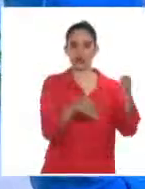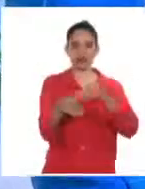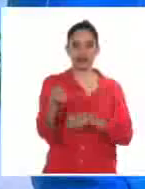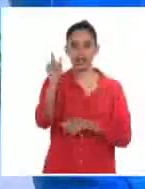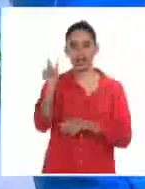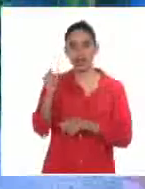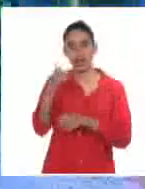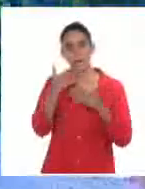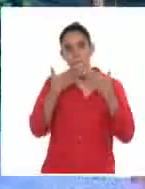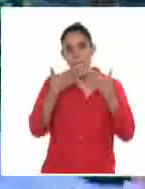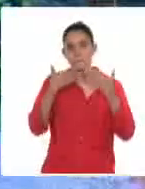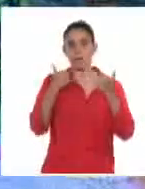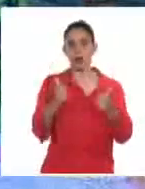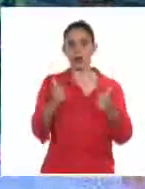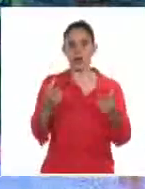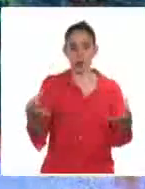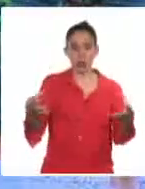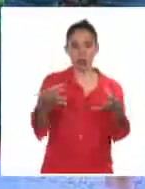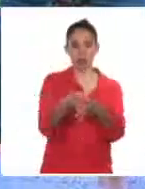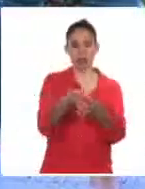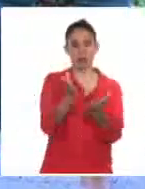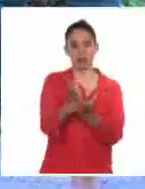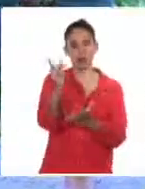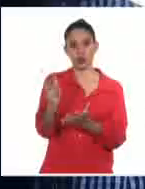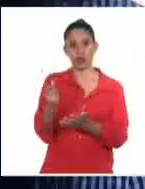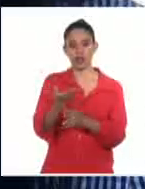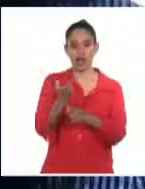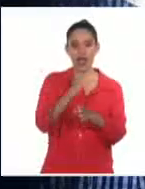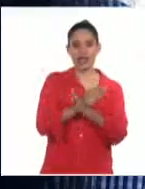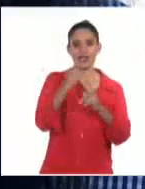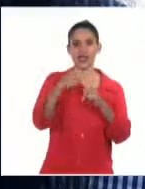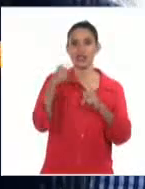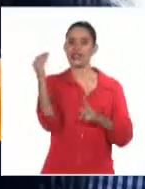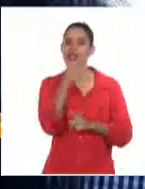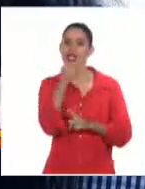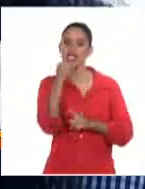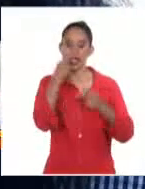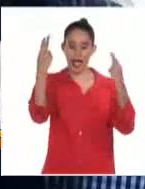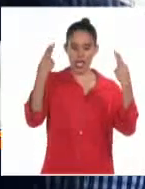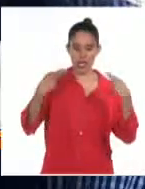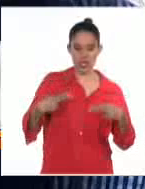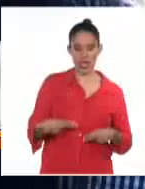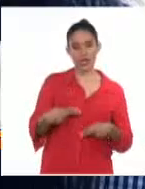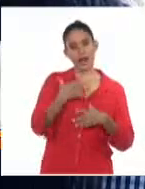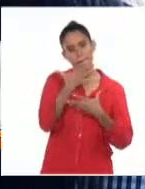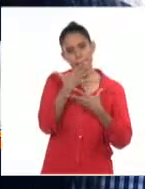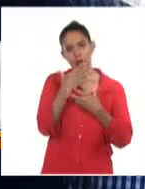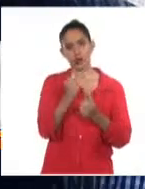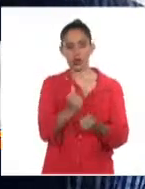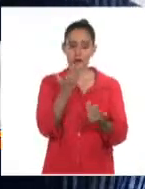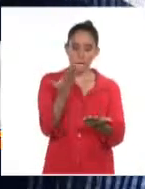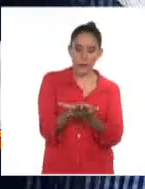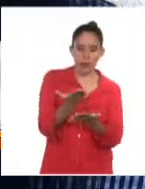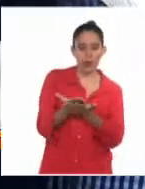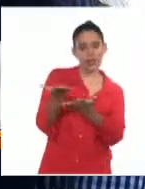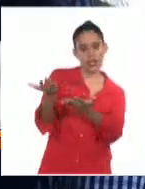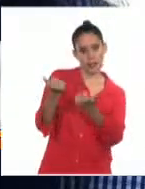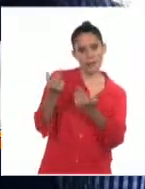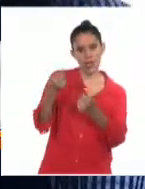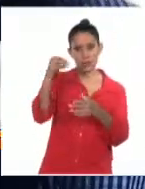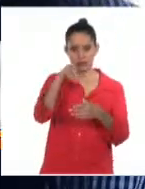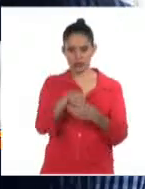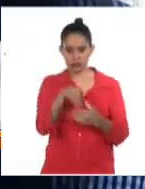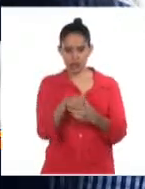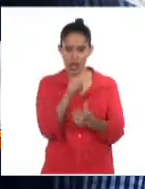claustro. Yo era técnica de higiene y me atrajo mucho la propuesta de poder insertarme aquí,